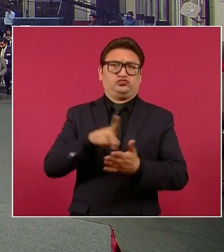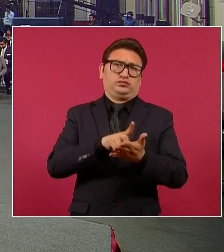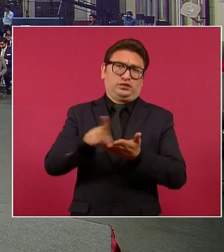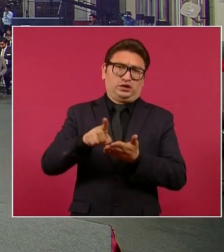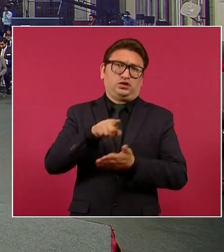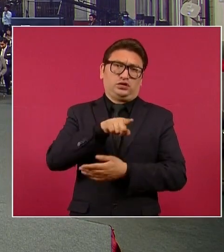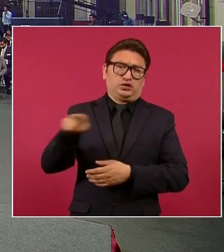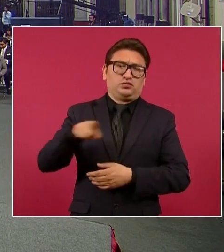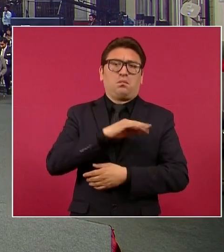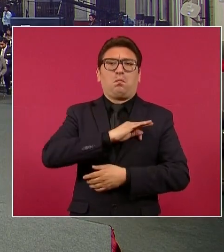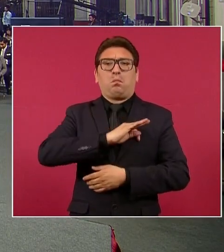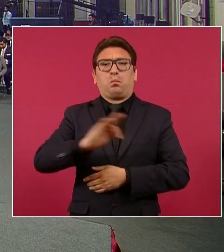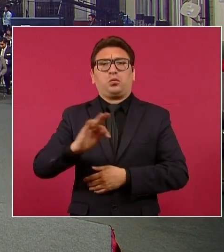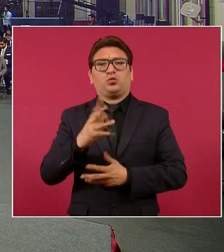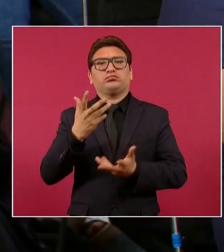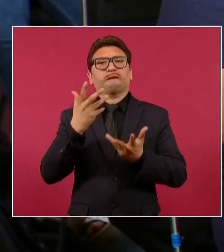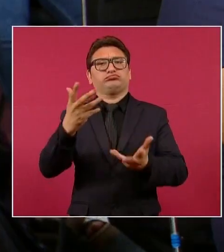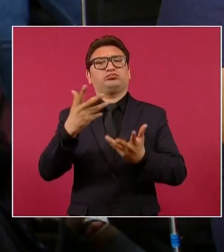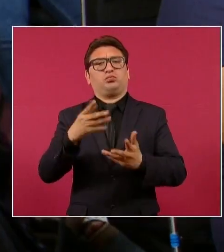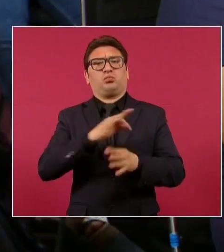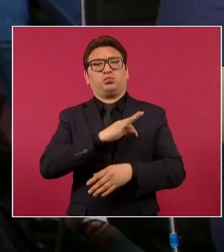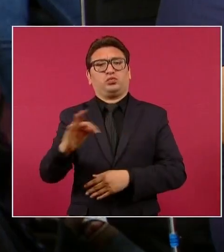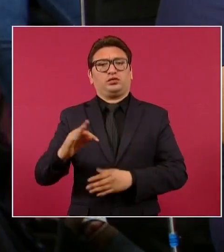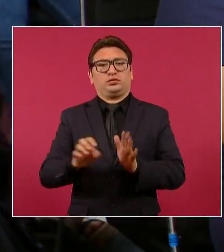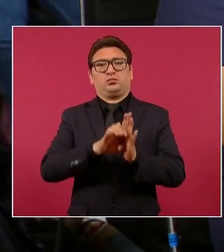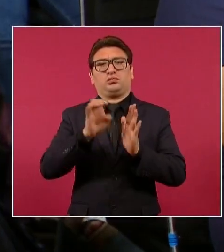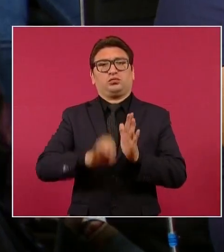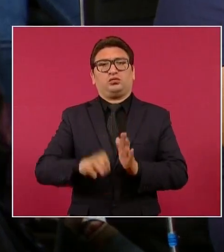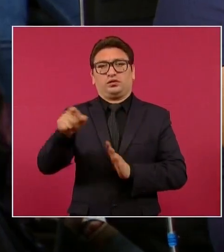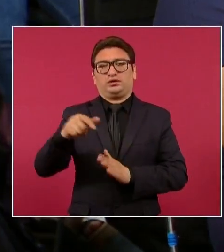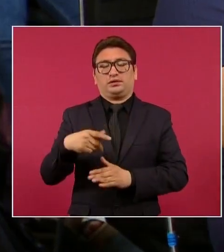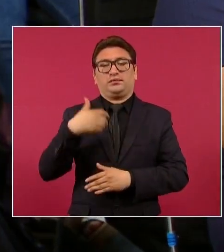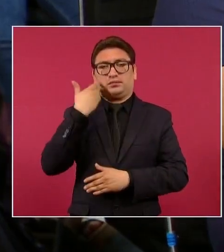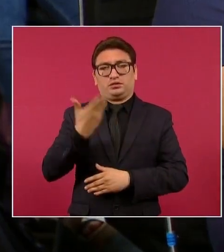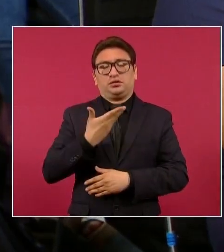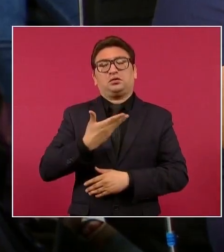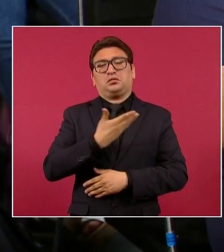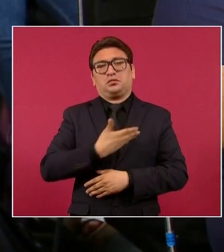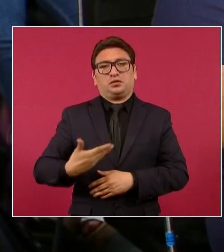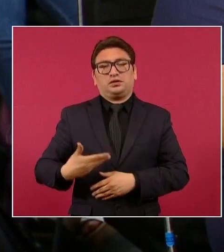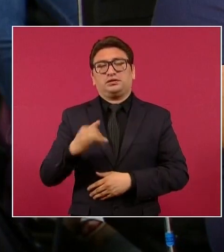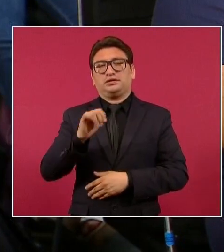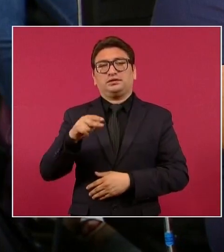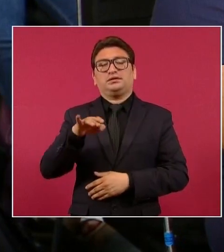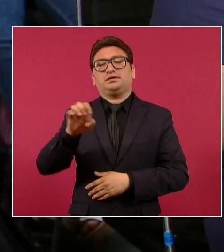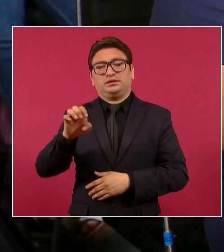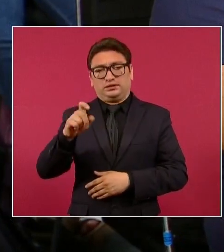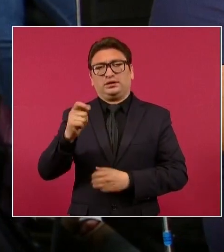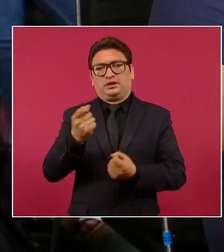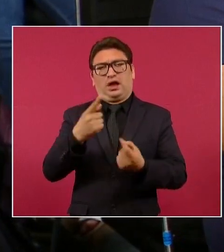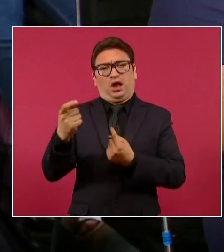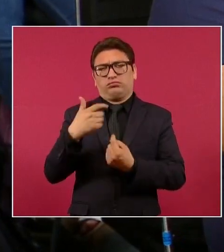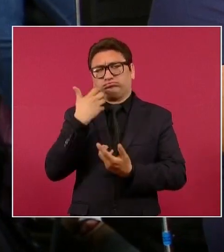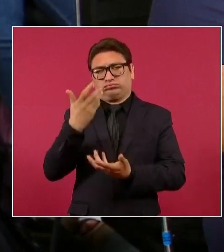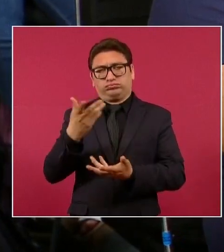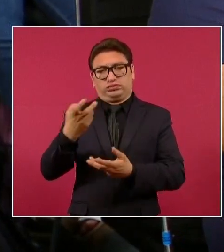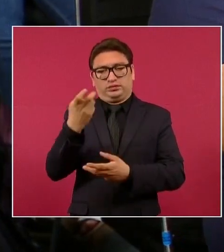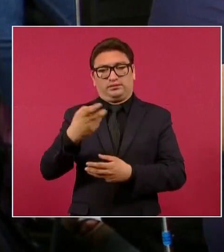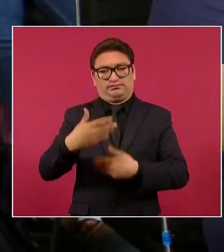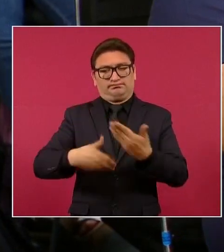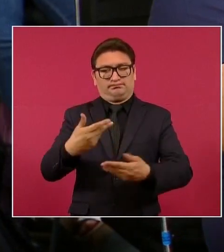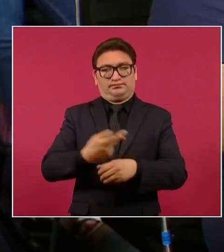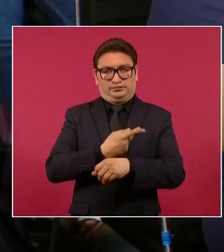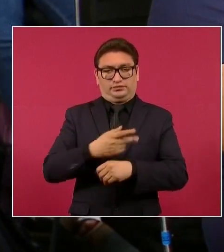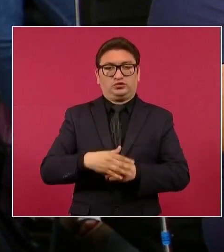podían aspirar a cargos, como por ejemplo a presidir el Instituto Nacional Electoral, y así sucedió. En ese sentido,